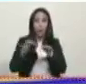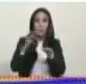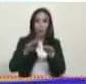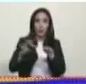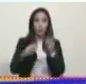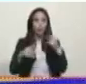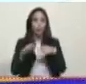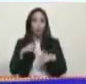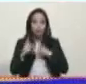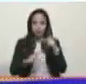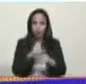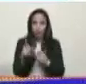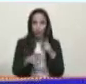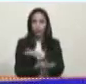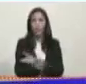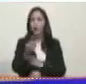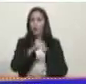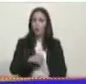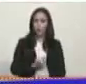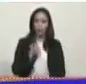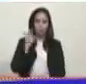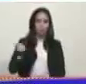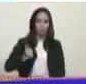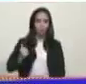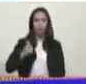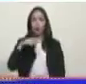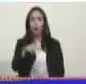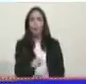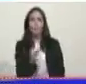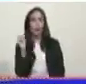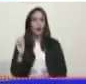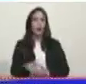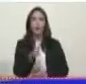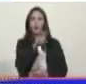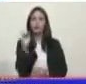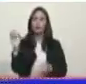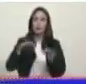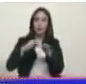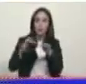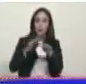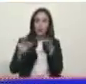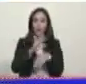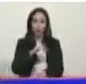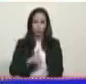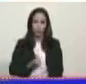venezolana. Ustedes pueden ir a comprar su carrito y le sale 200 petros.